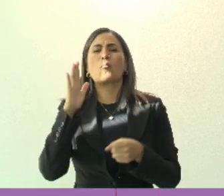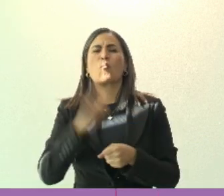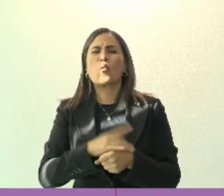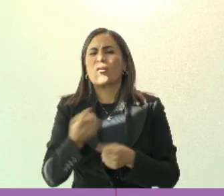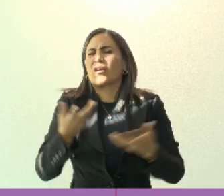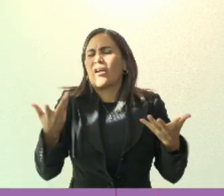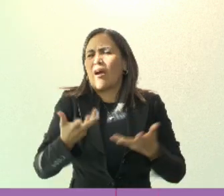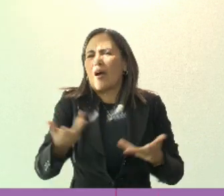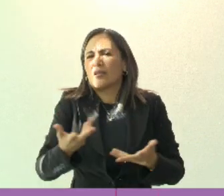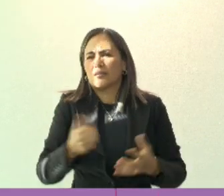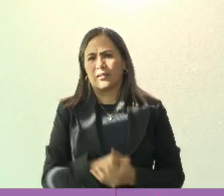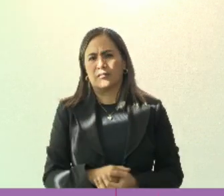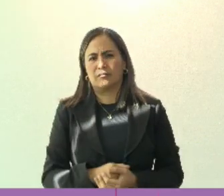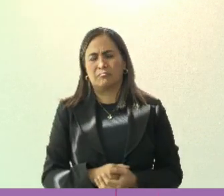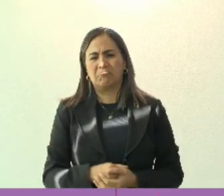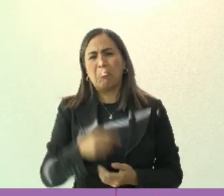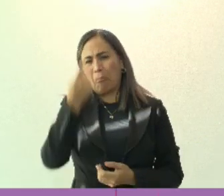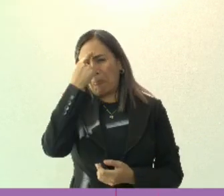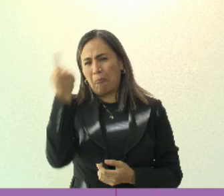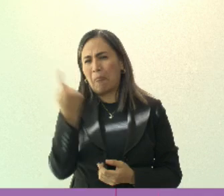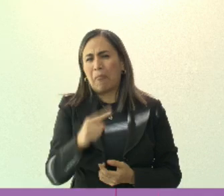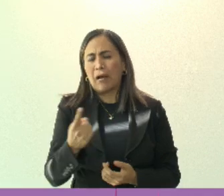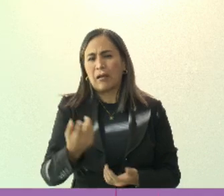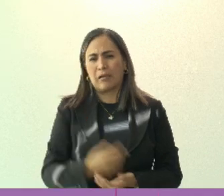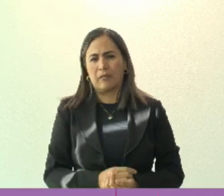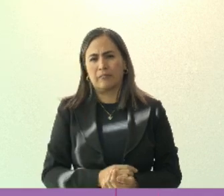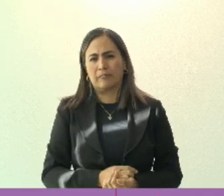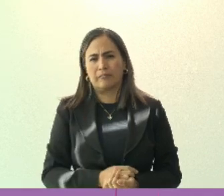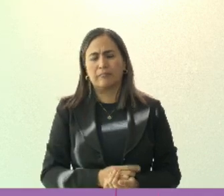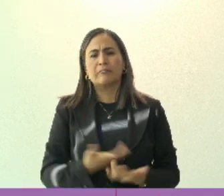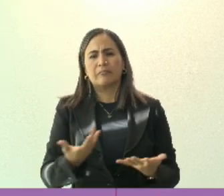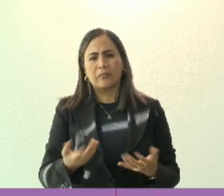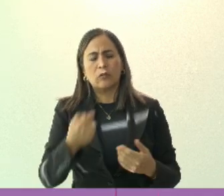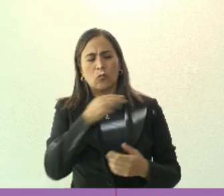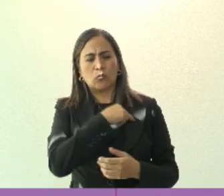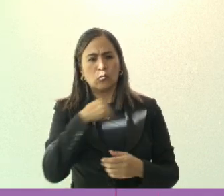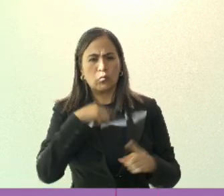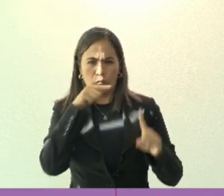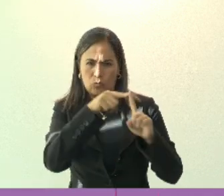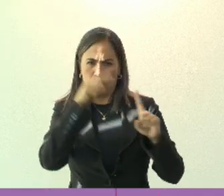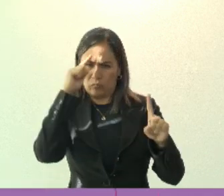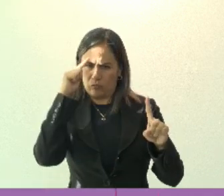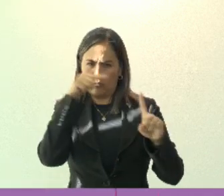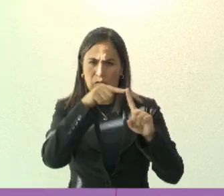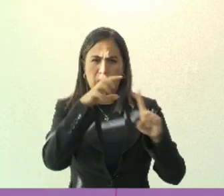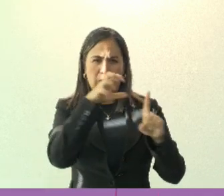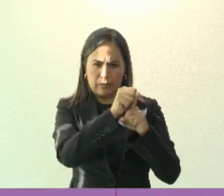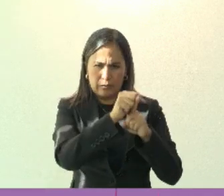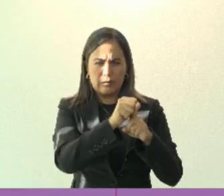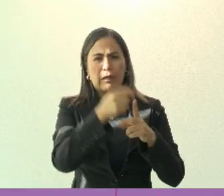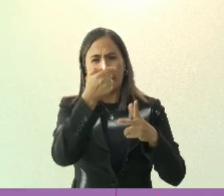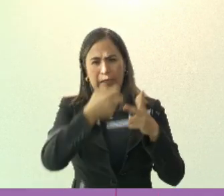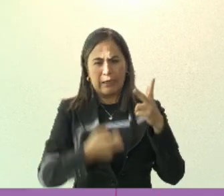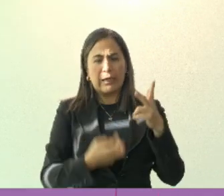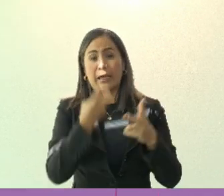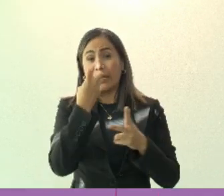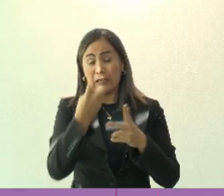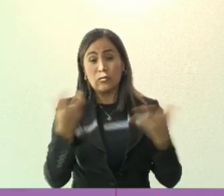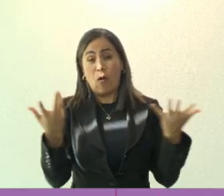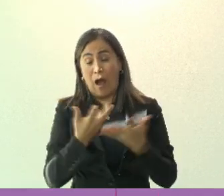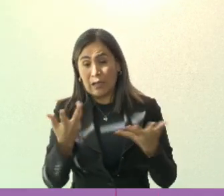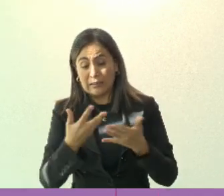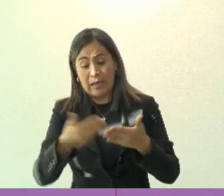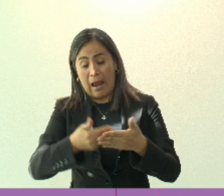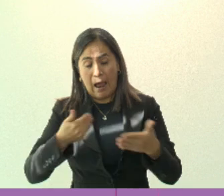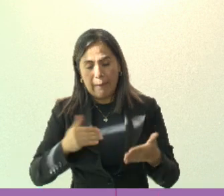hacemos. ¿Y qué es lo que hacemos? Lo que está vinculado con la misión, lo que está vinculado con los objetivos